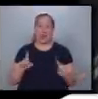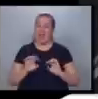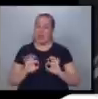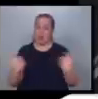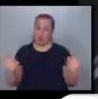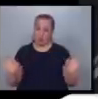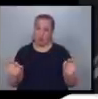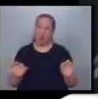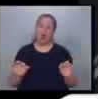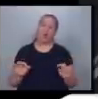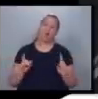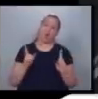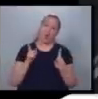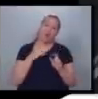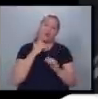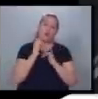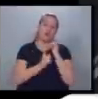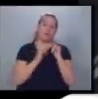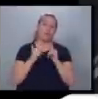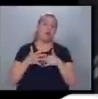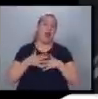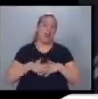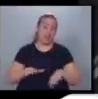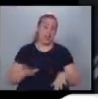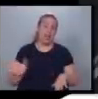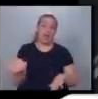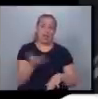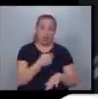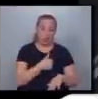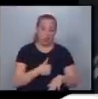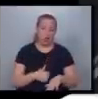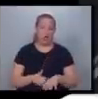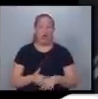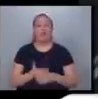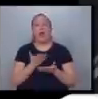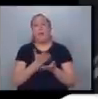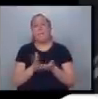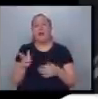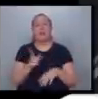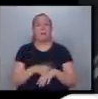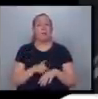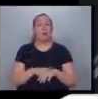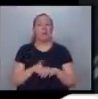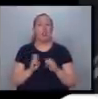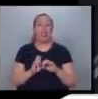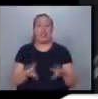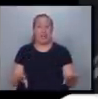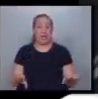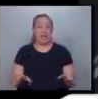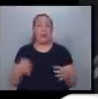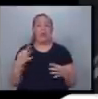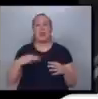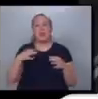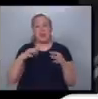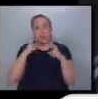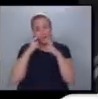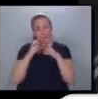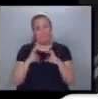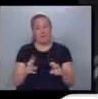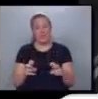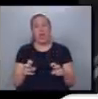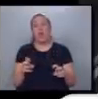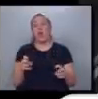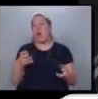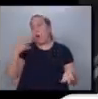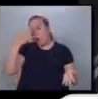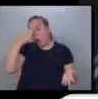un buen dato para llevar tranquilidad a todos y bueno, más allá del momento tremendo. Es muy grave lo que pasó, hay que investigarlo. Por último,